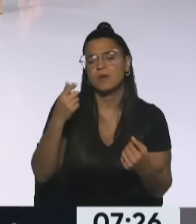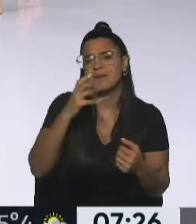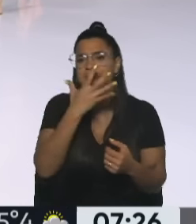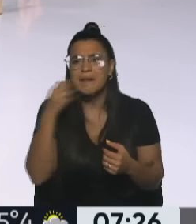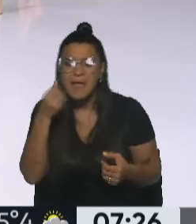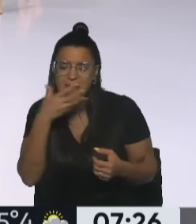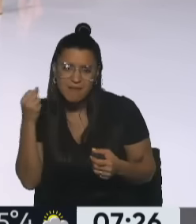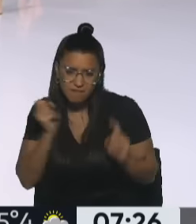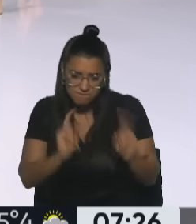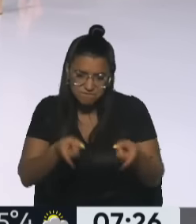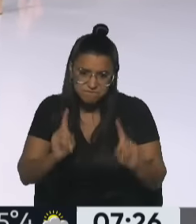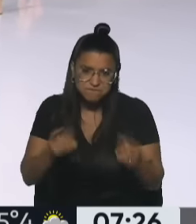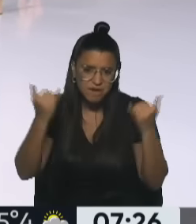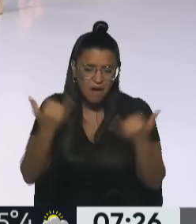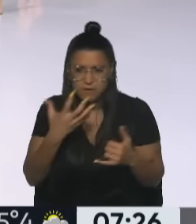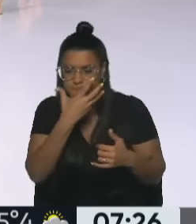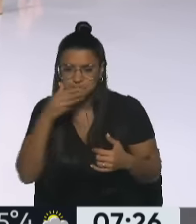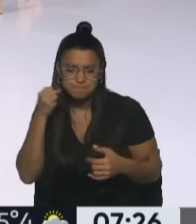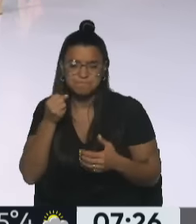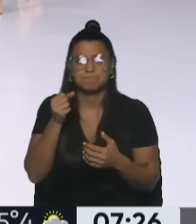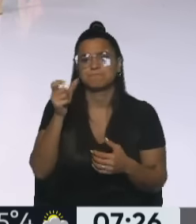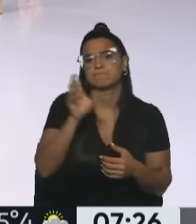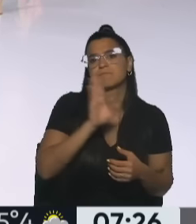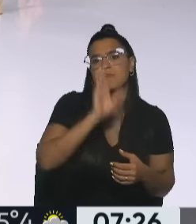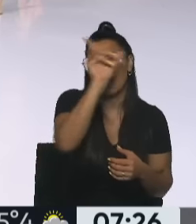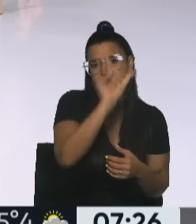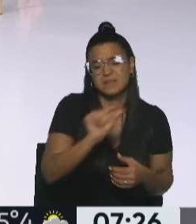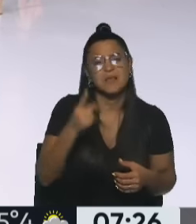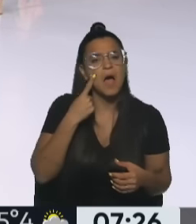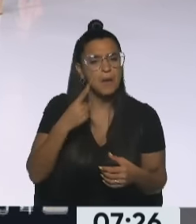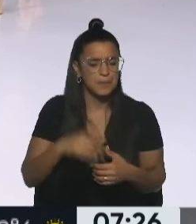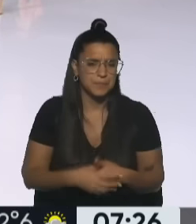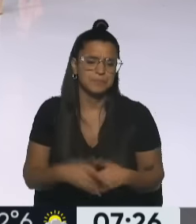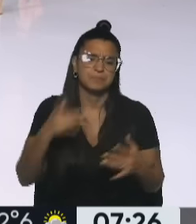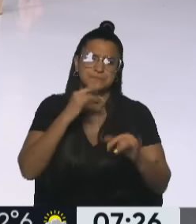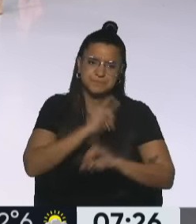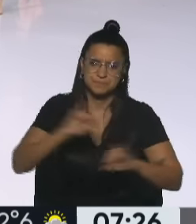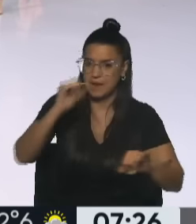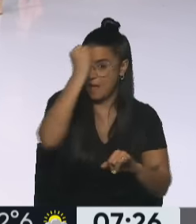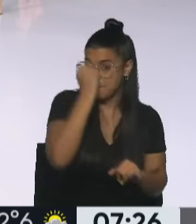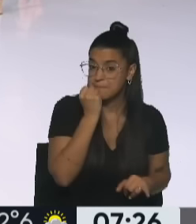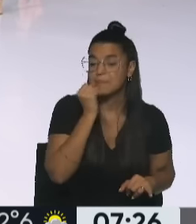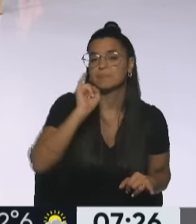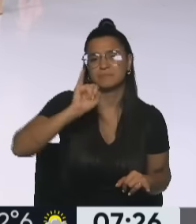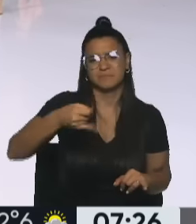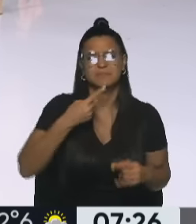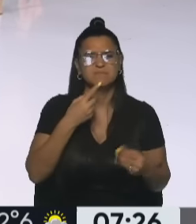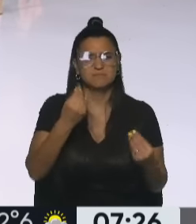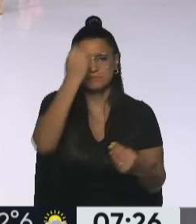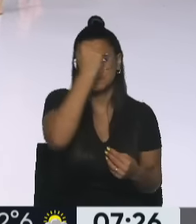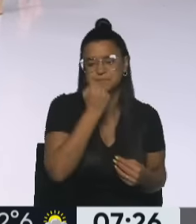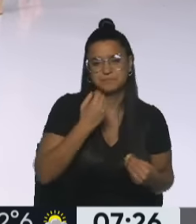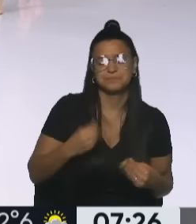todavía permanecen cautivos en la Franja de Gaza, ¿no? A ver, esto es un comunicado de Hamás. Esto decía Hamás,